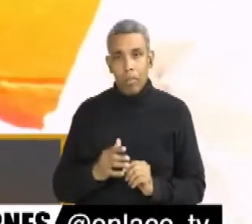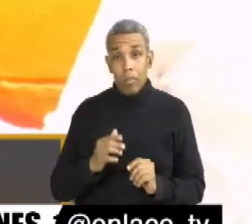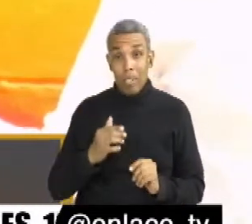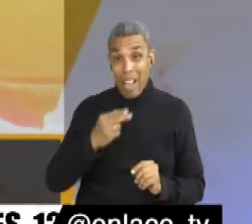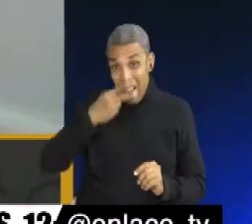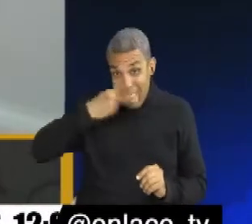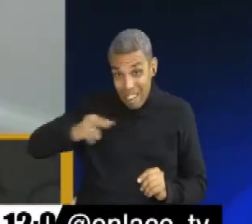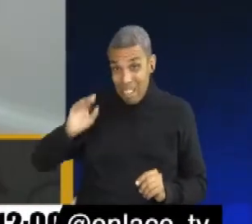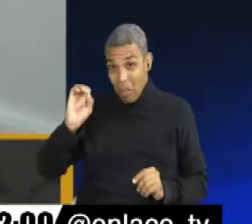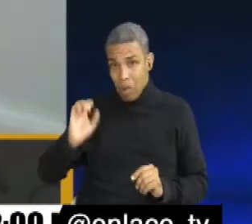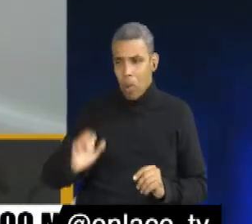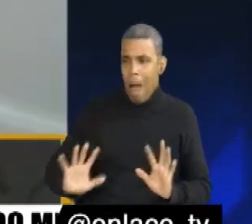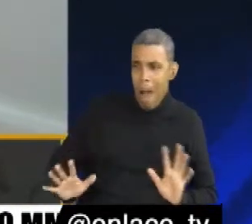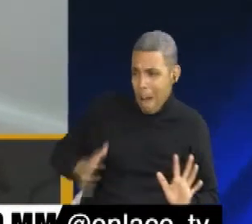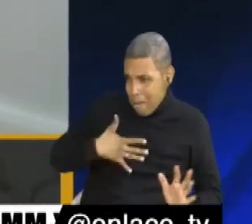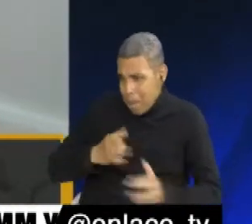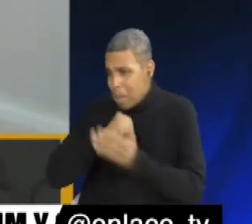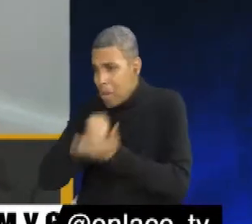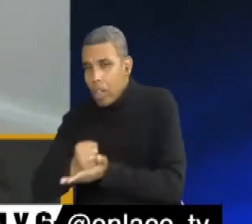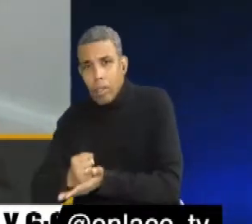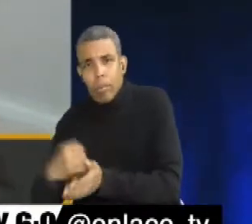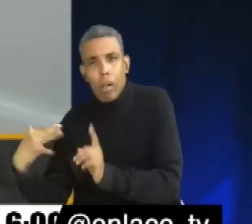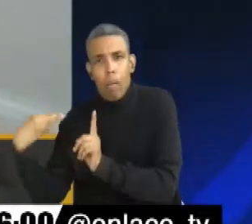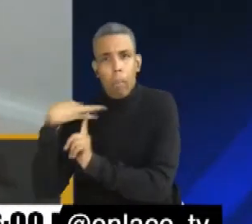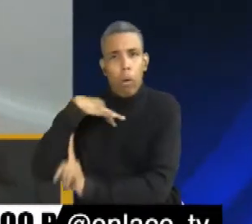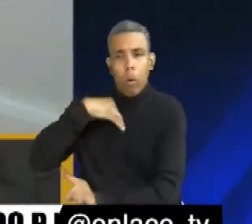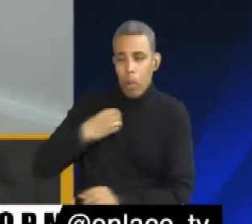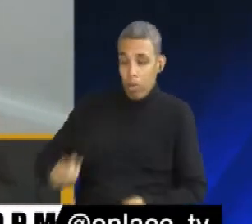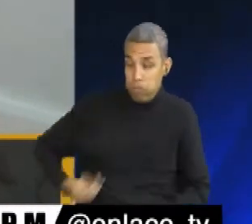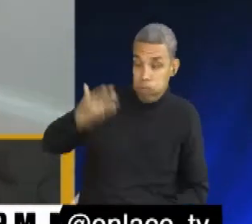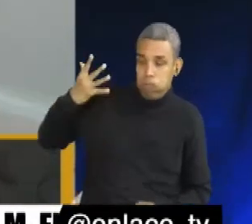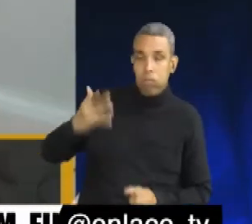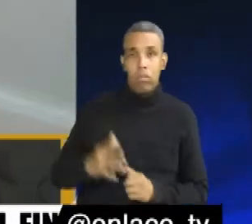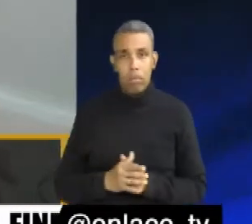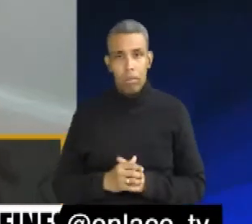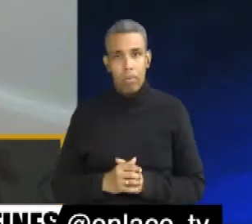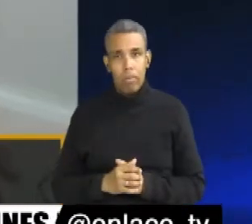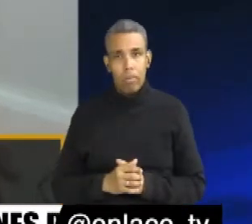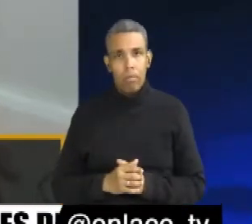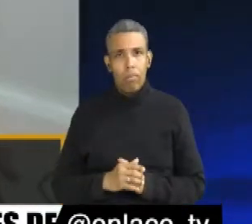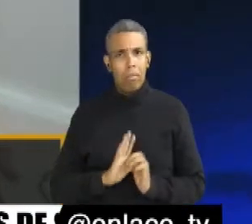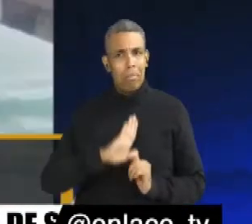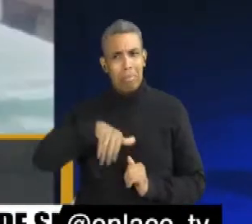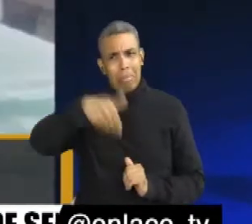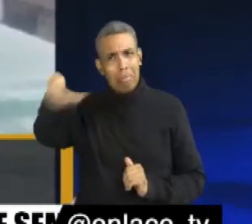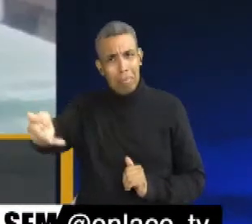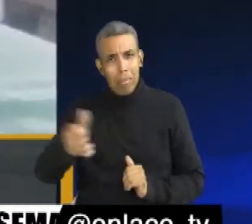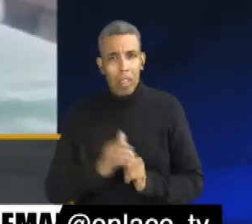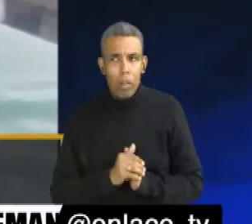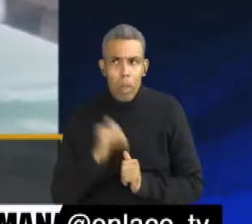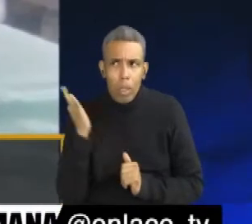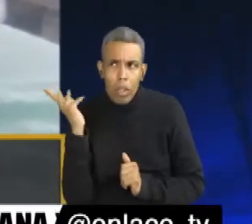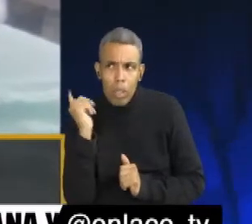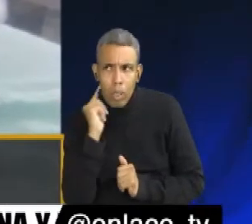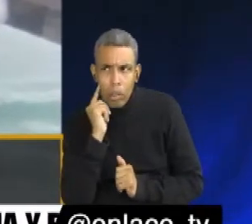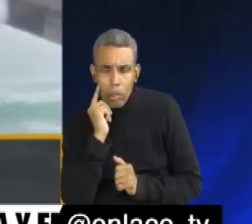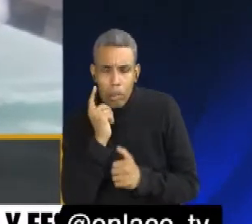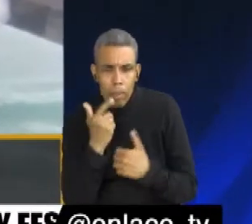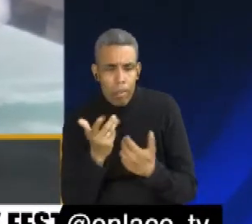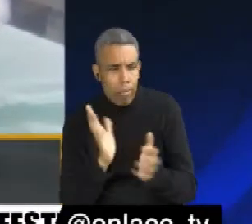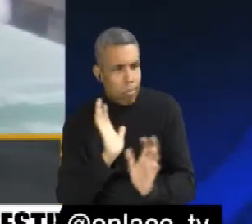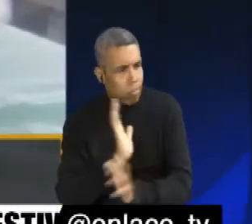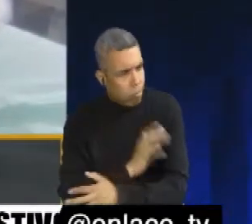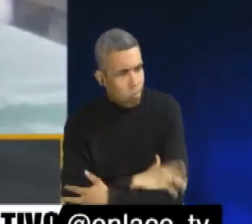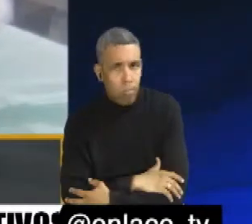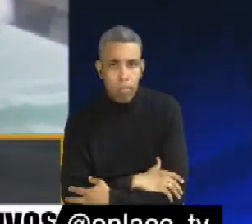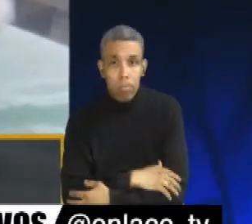familia que su hijo fue trasladado a la ciudad de Bucaramanga, a un centro asistencial donde él pudo saber de lo sucedido. Seré por lo que llama Vox Populi, por otras personas